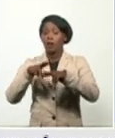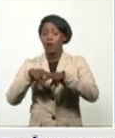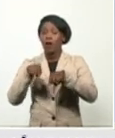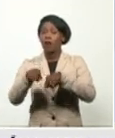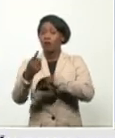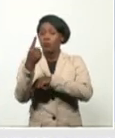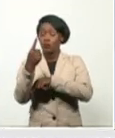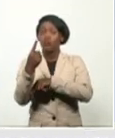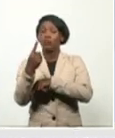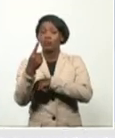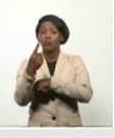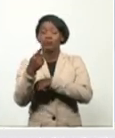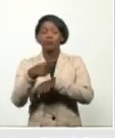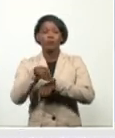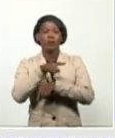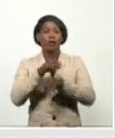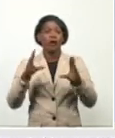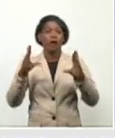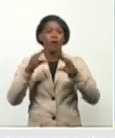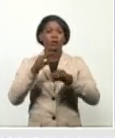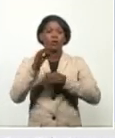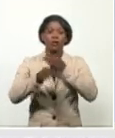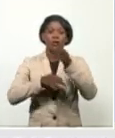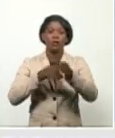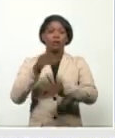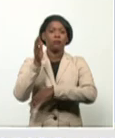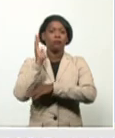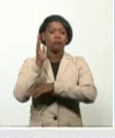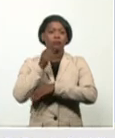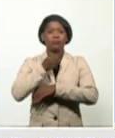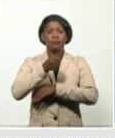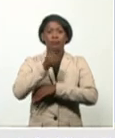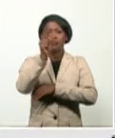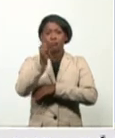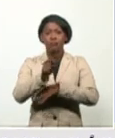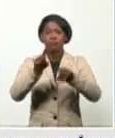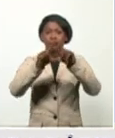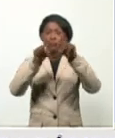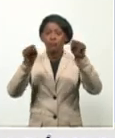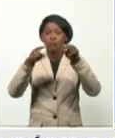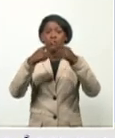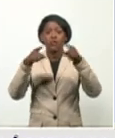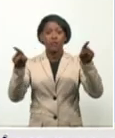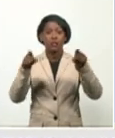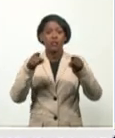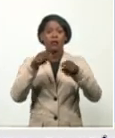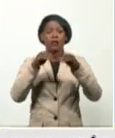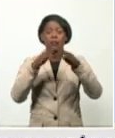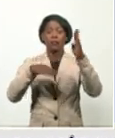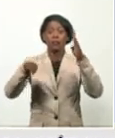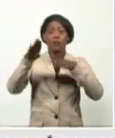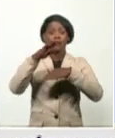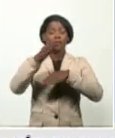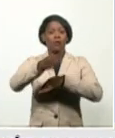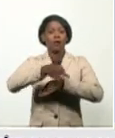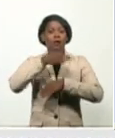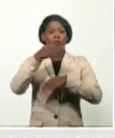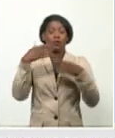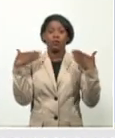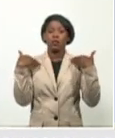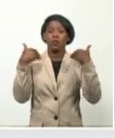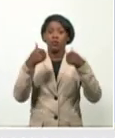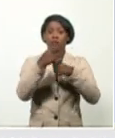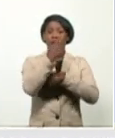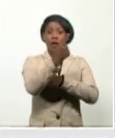anoche mismo en la videoconferencia que se hace con todas las provincias, el ministro precisaba con los directores, ¿no? En